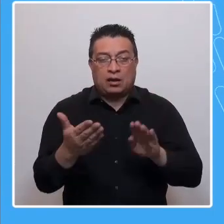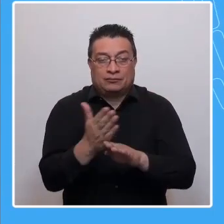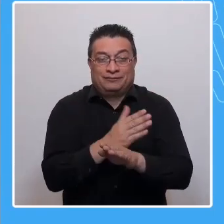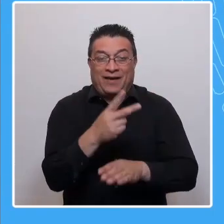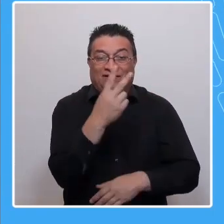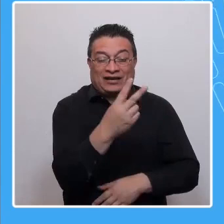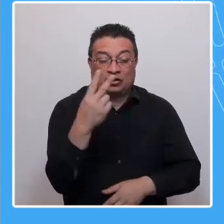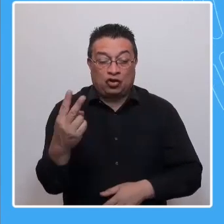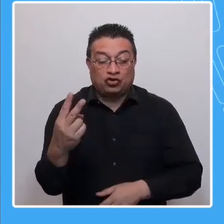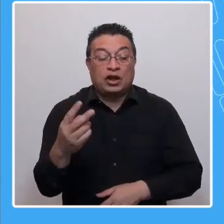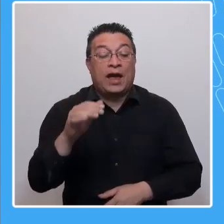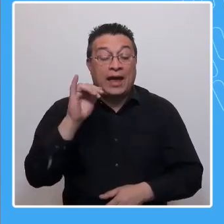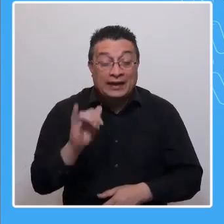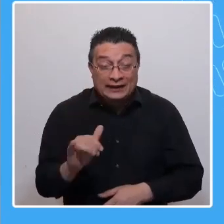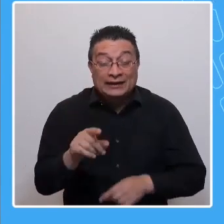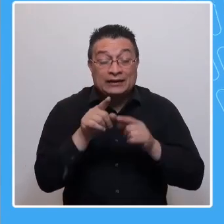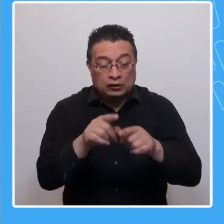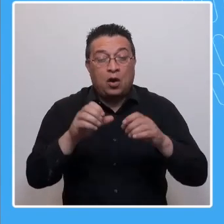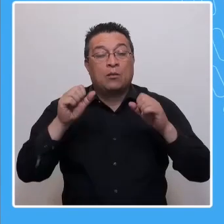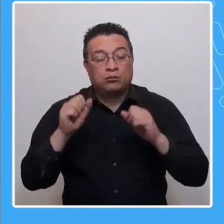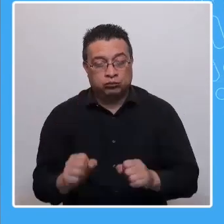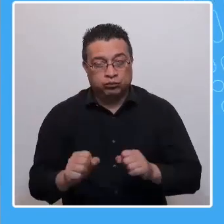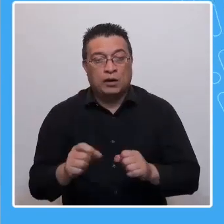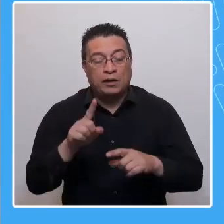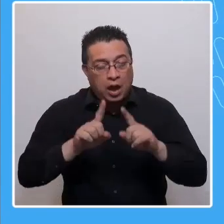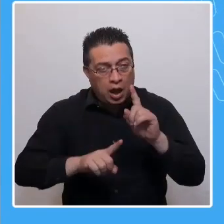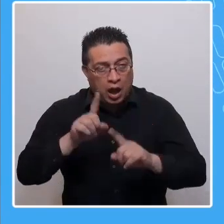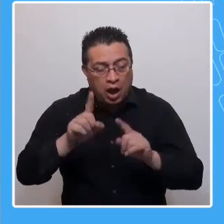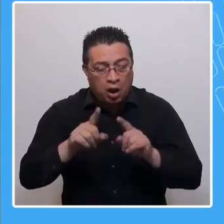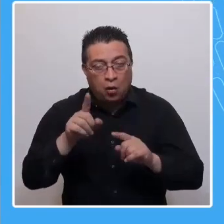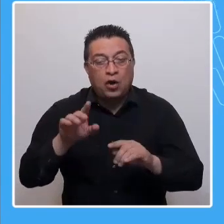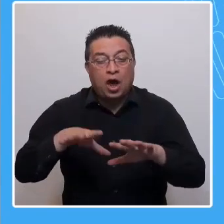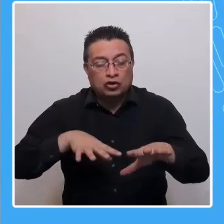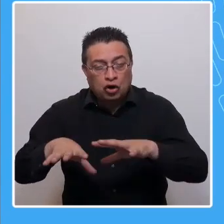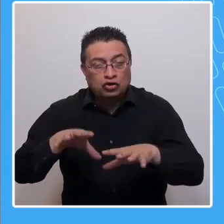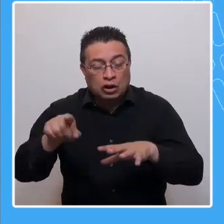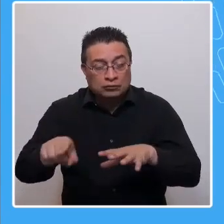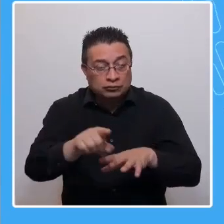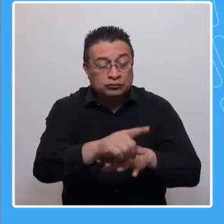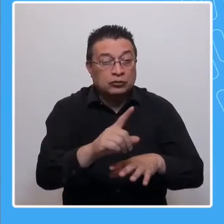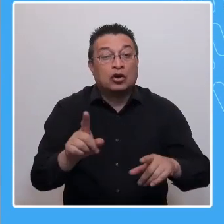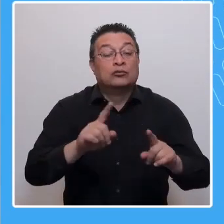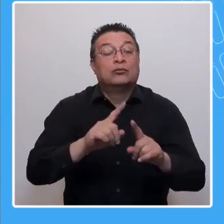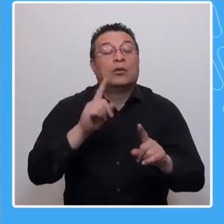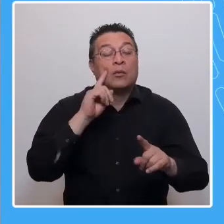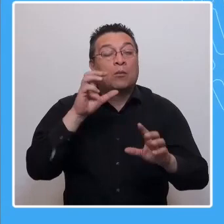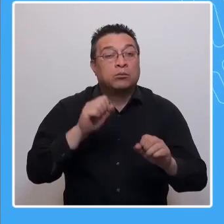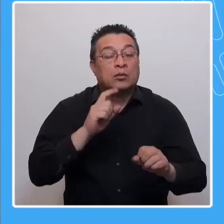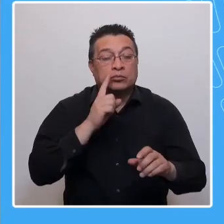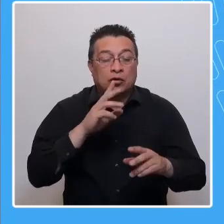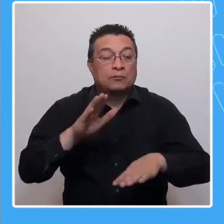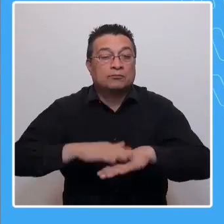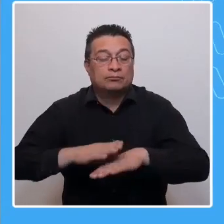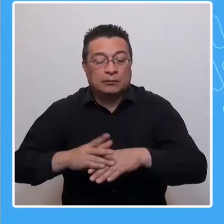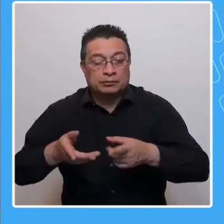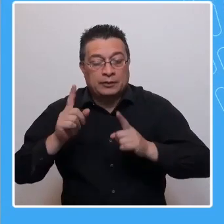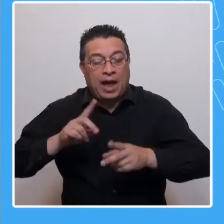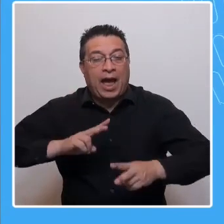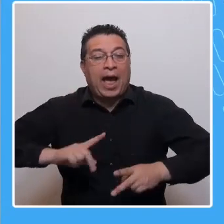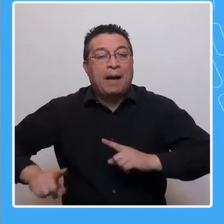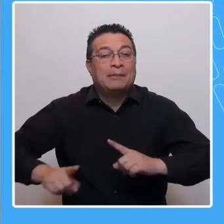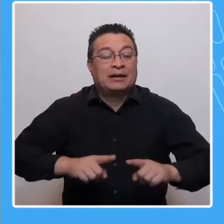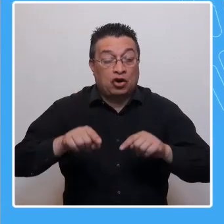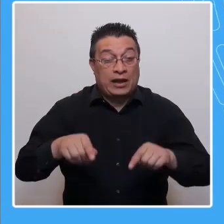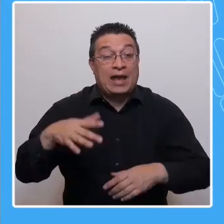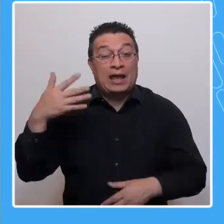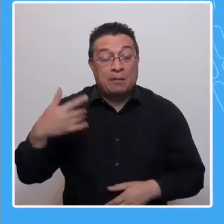22, y que se pueden dejar ciertas sustancias no objeto a autorizaciones administrativas. Esto es